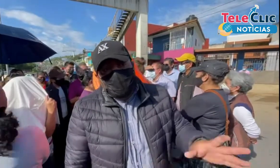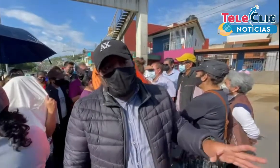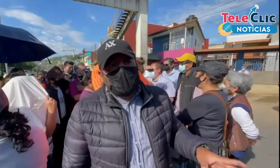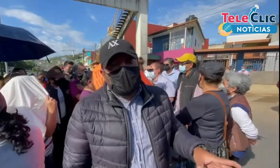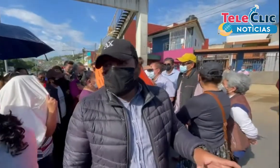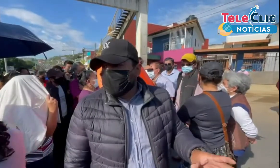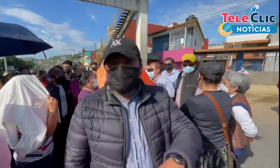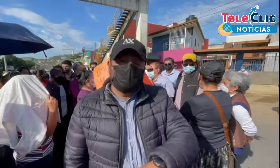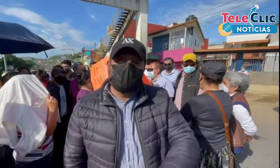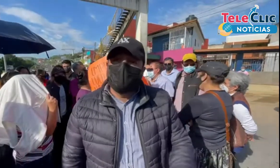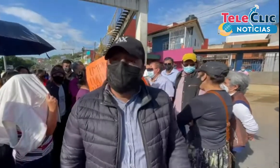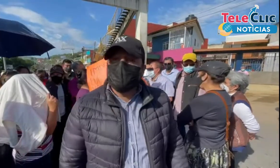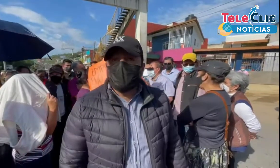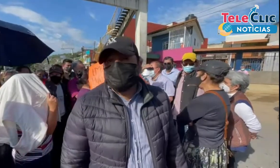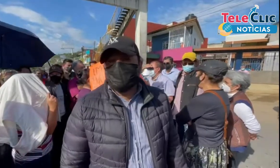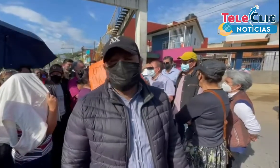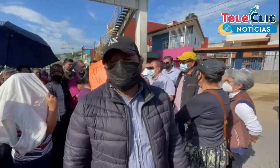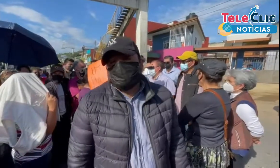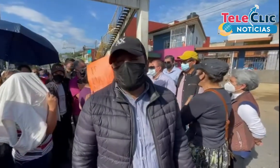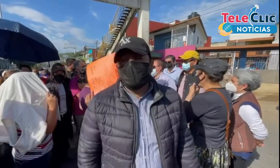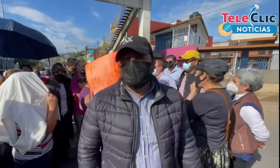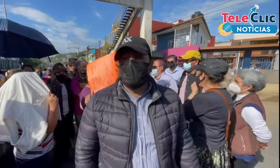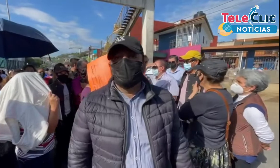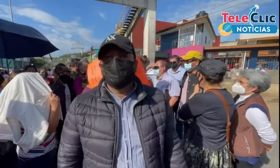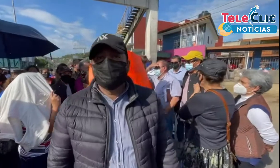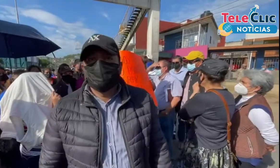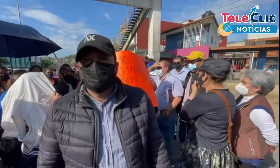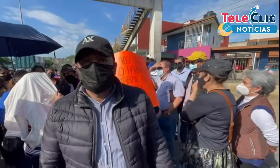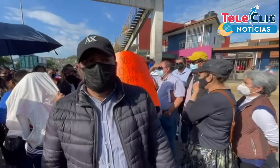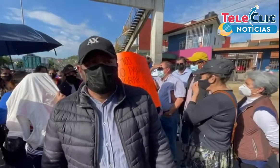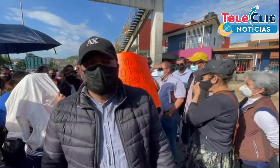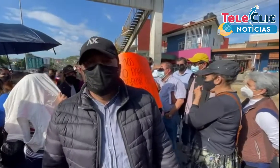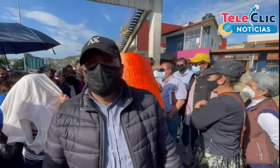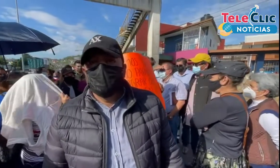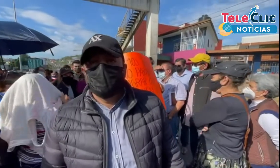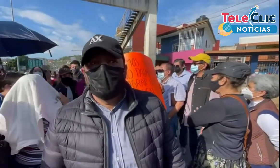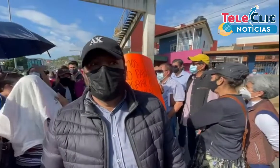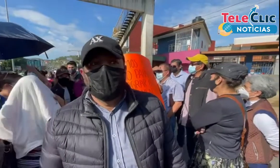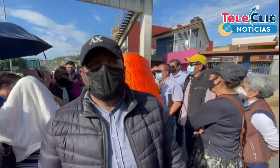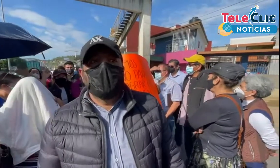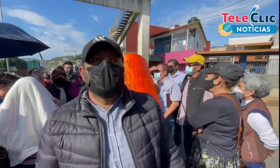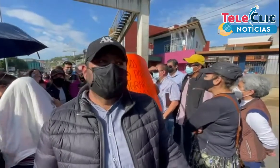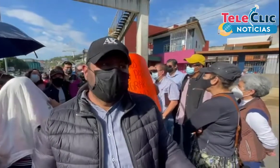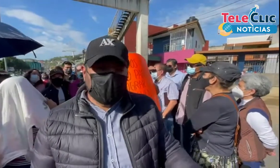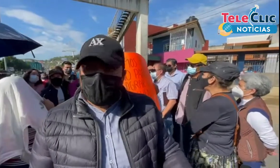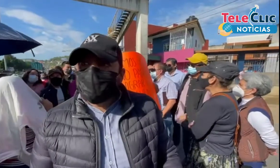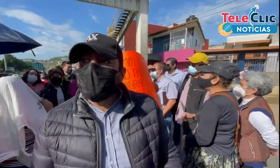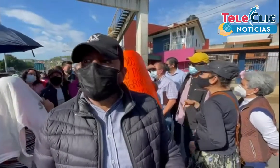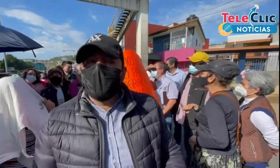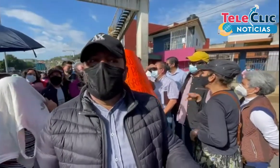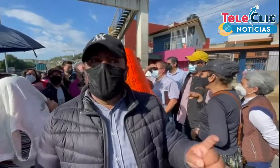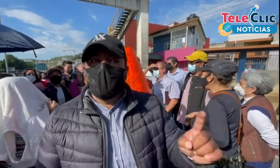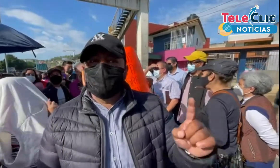Entonces yo creo que por eso tomamos la decisión de hacer eso. ¿Como tal es una colonia irregular? ¿Se puede decir? Se podría